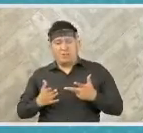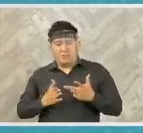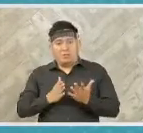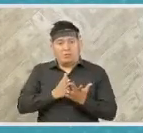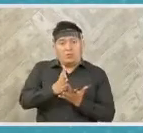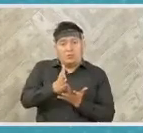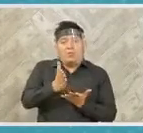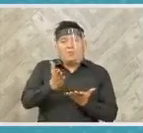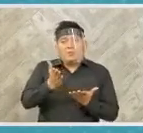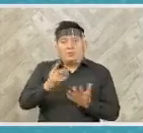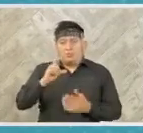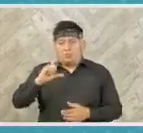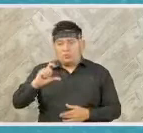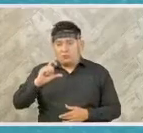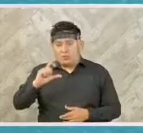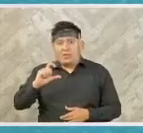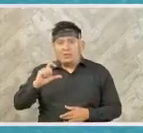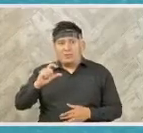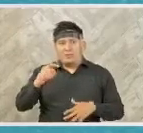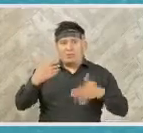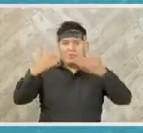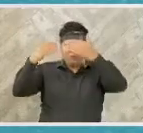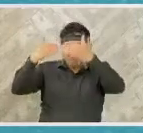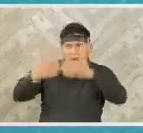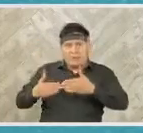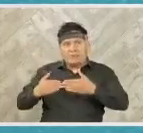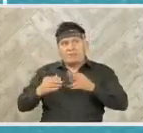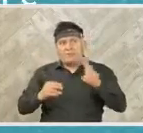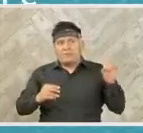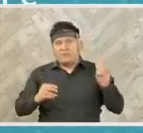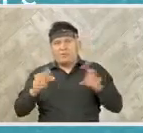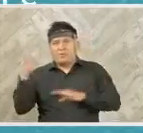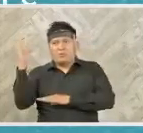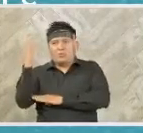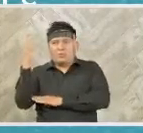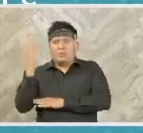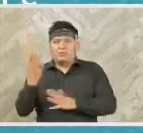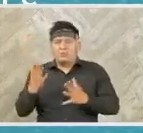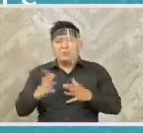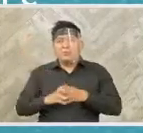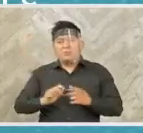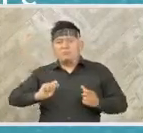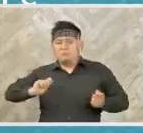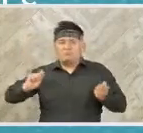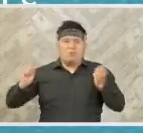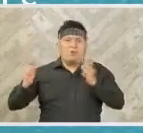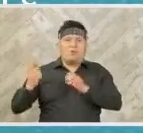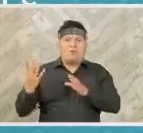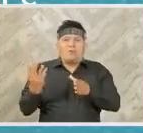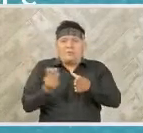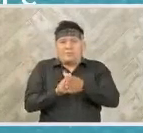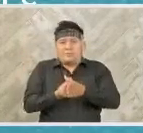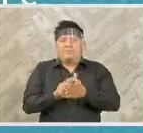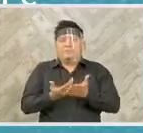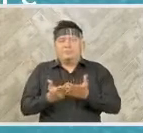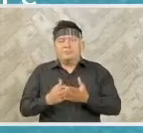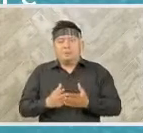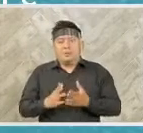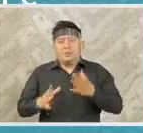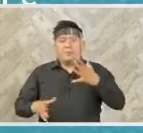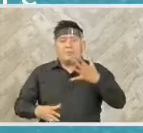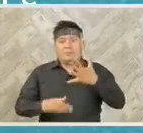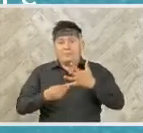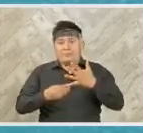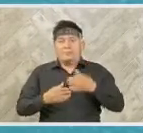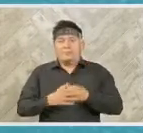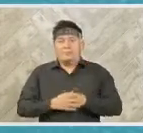como territorio fronterizo, competitivo, transformador e incluyente a través de la generación de valor agregado,